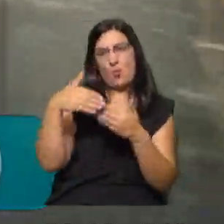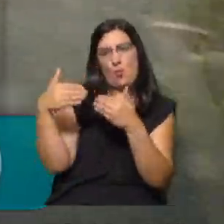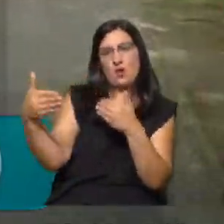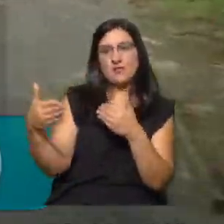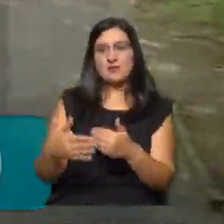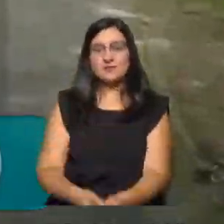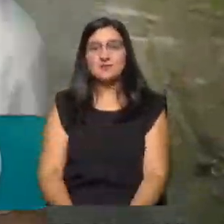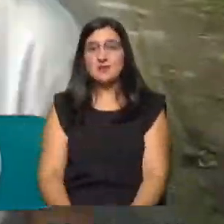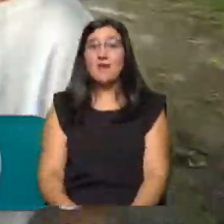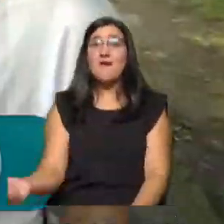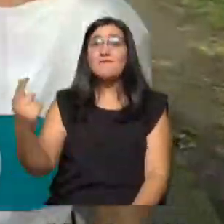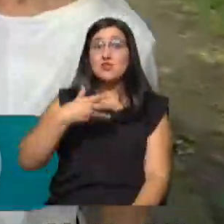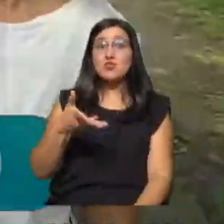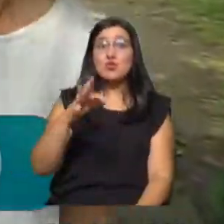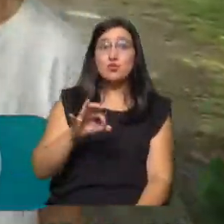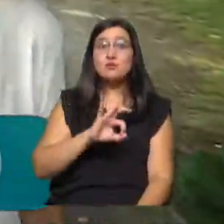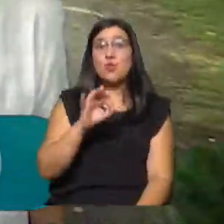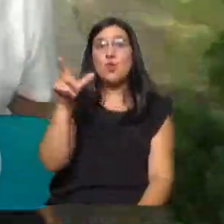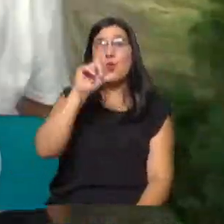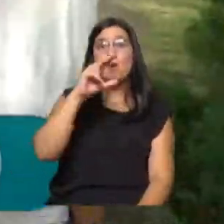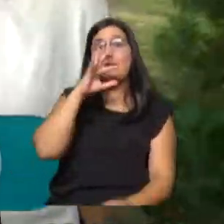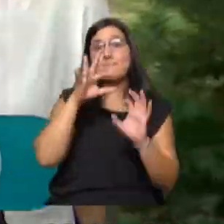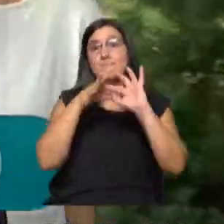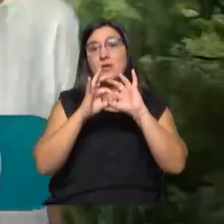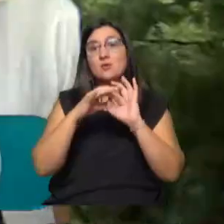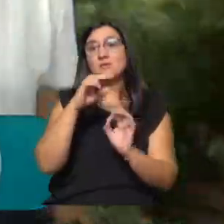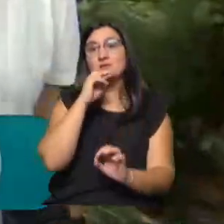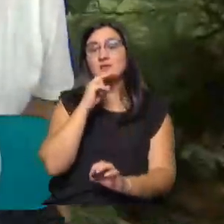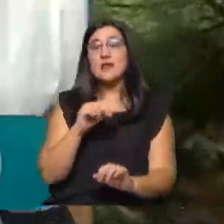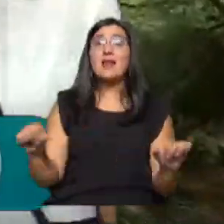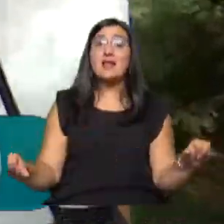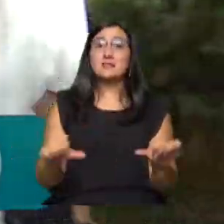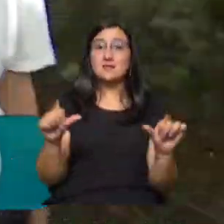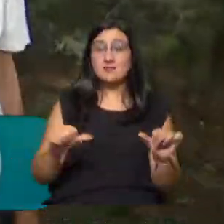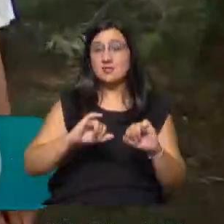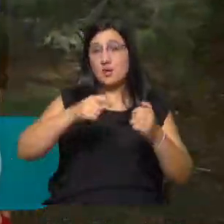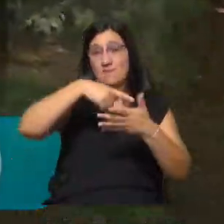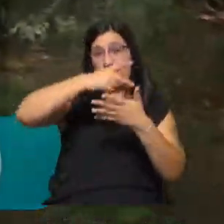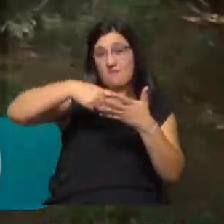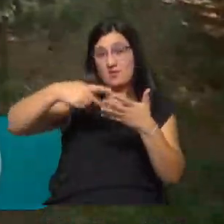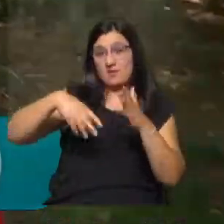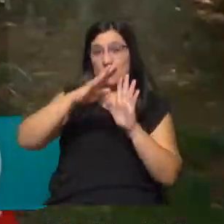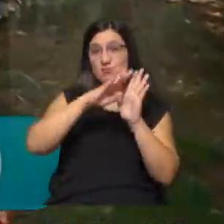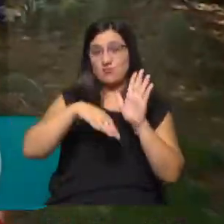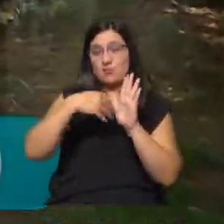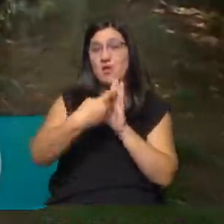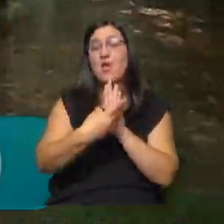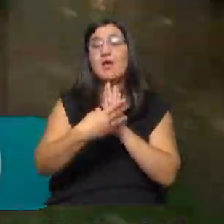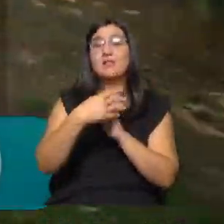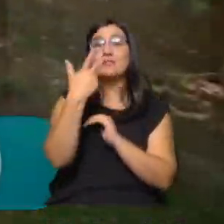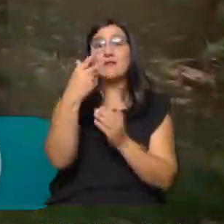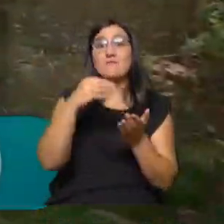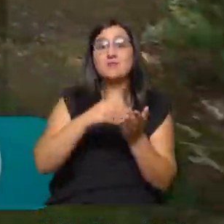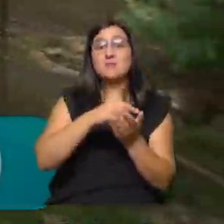Bueno, vecina, ¿vienen todos los días? ¿Vienen lunes, miércoles y viernes? Las actividades están planificadas para 3 veces a la